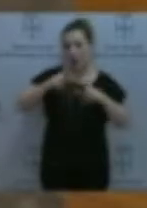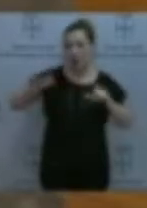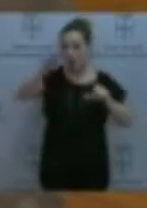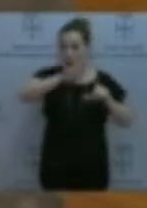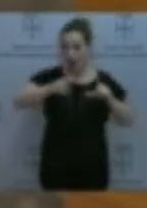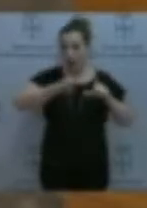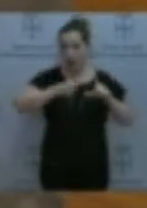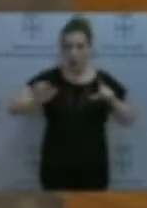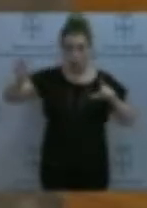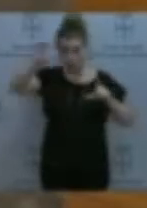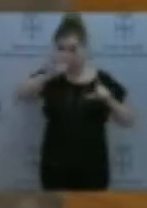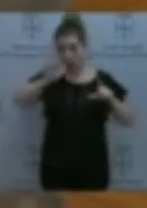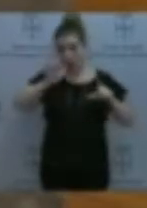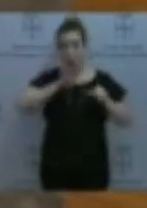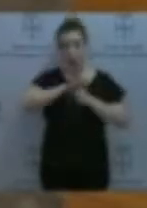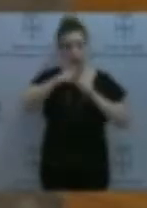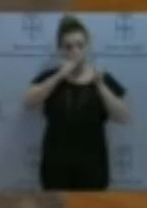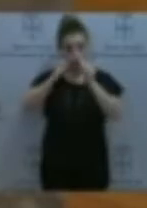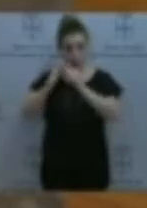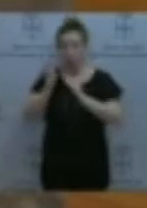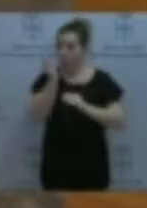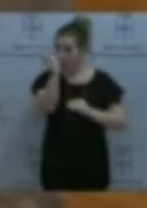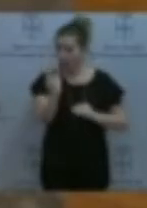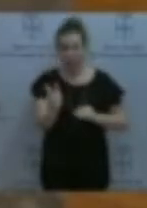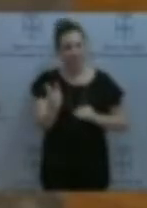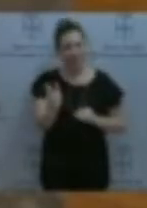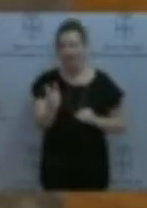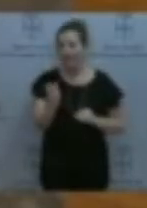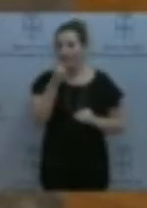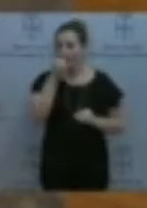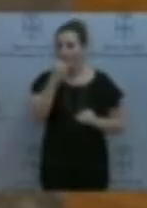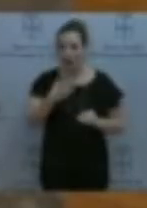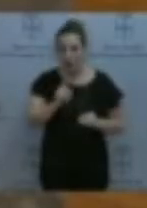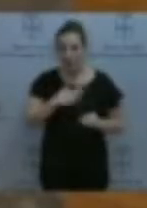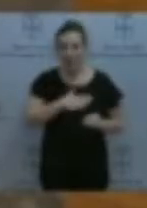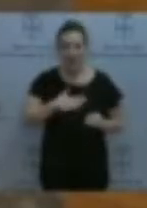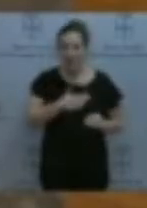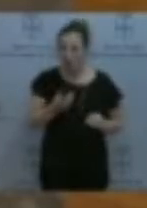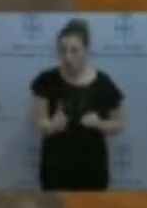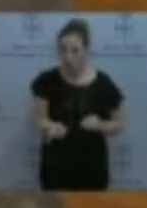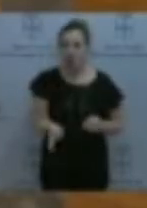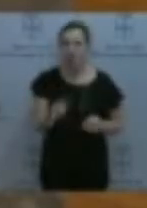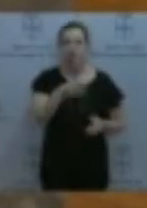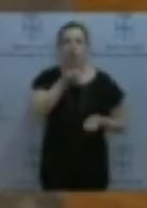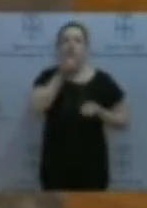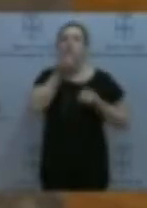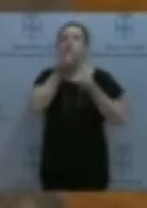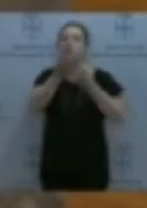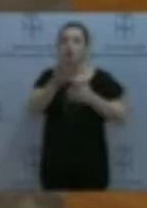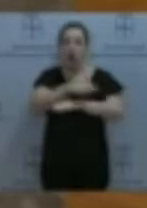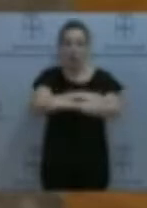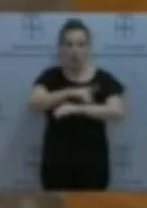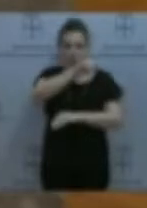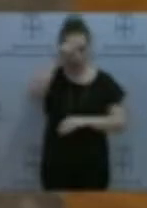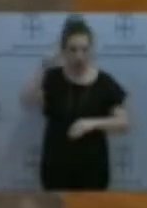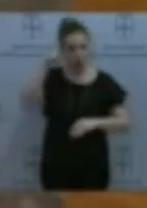resulta insatisfactorio. A este respecto, hemos trasladado al Gobierno de la Nación nuestra preocupación sobre este tema y sobre la